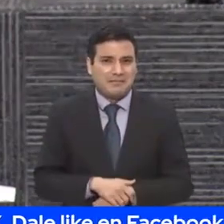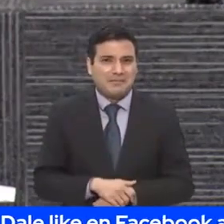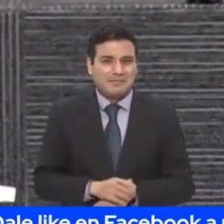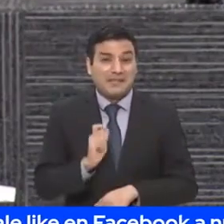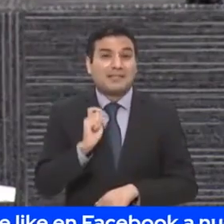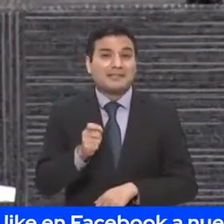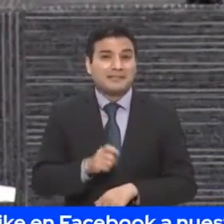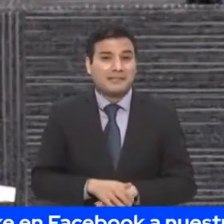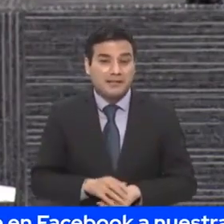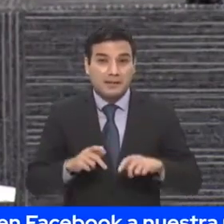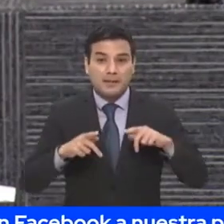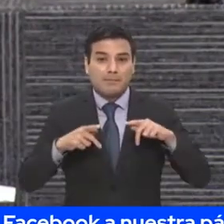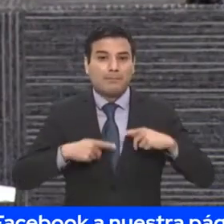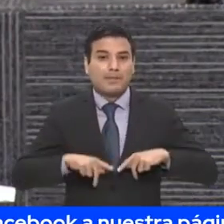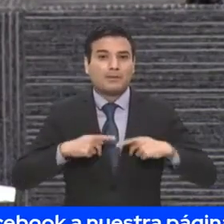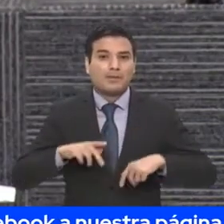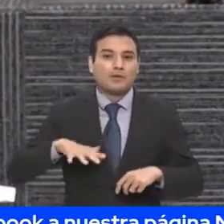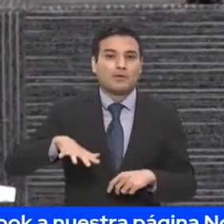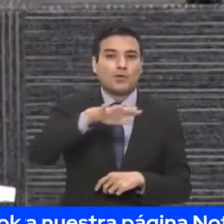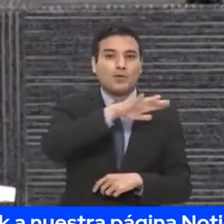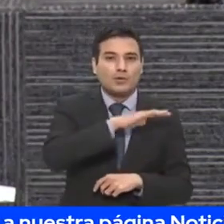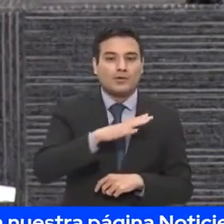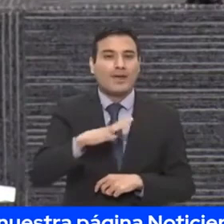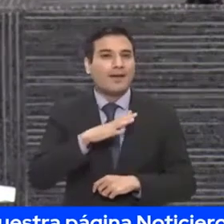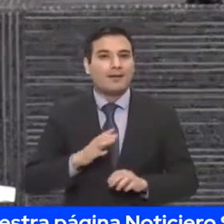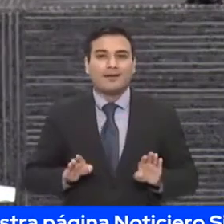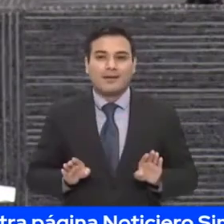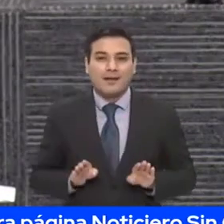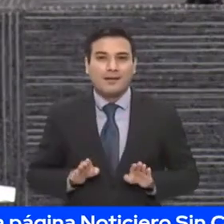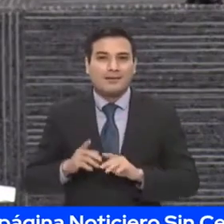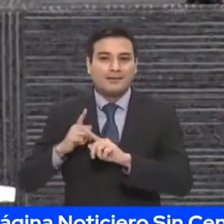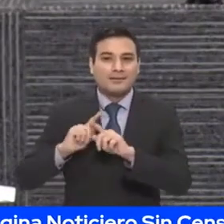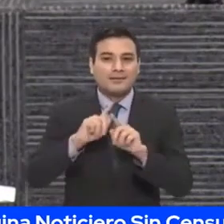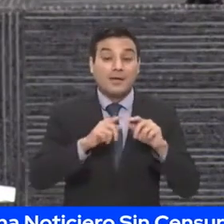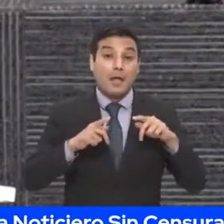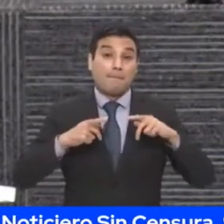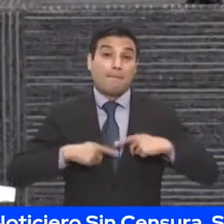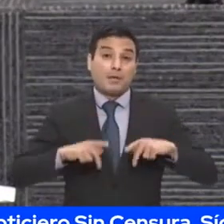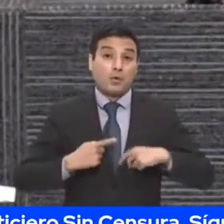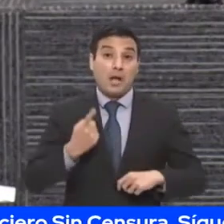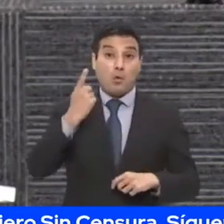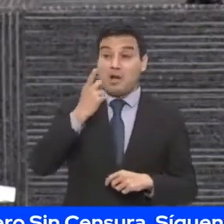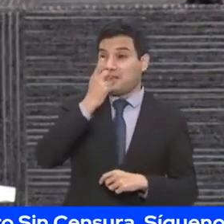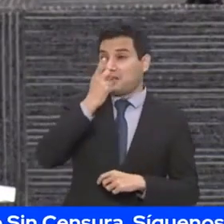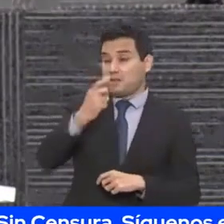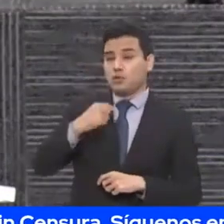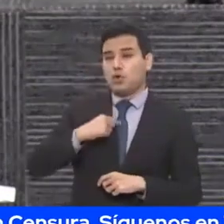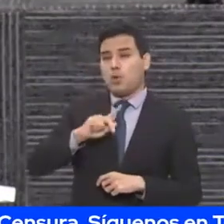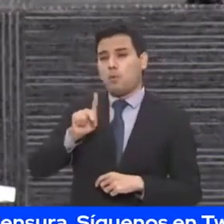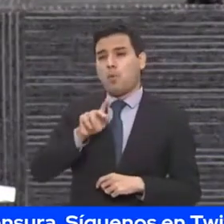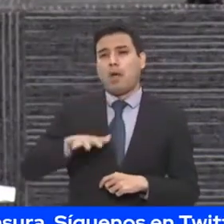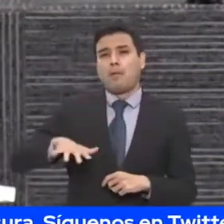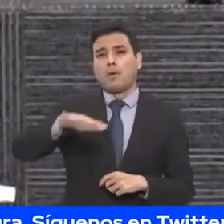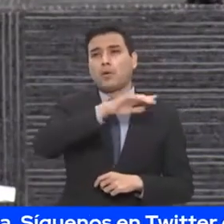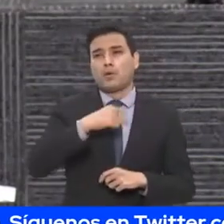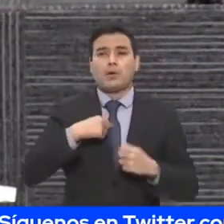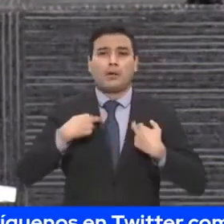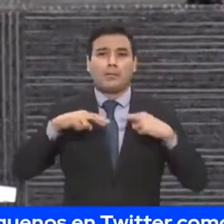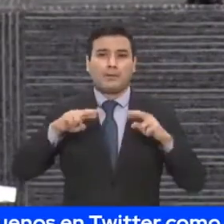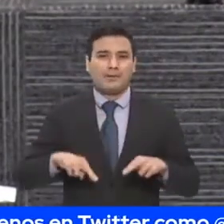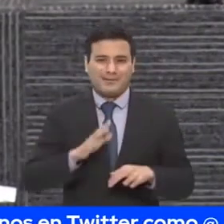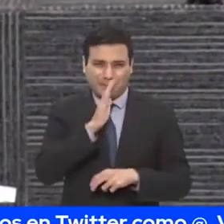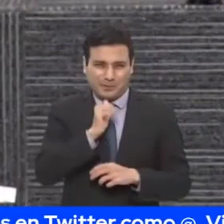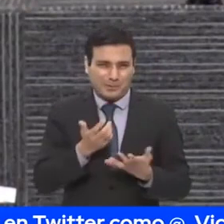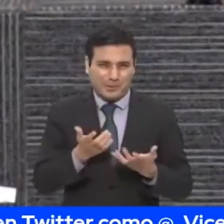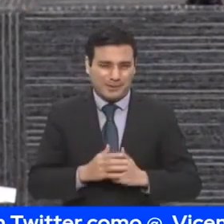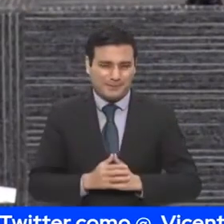es plural, que nadie puede abrogarse la soberbia de decir que habla por el pueblo. Segundo, para